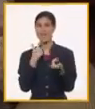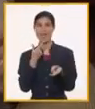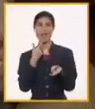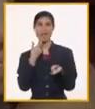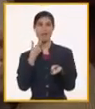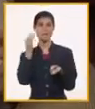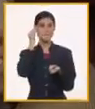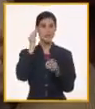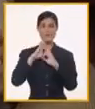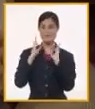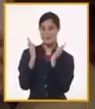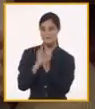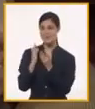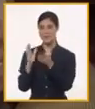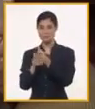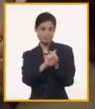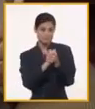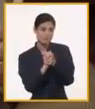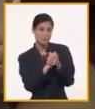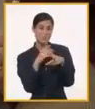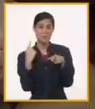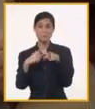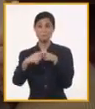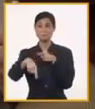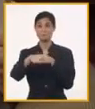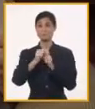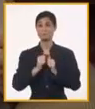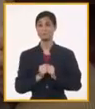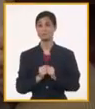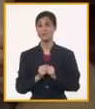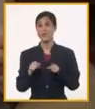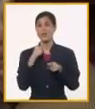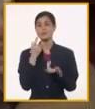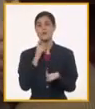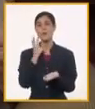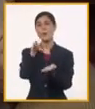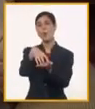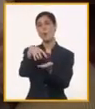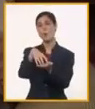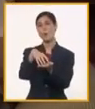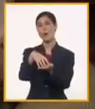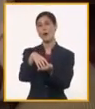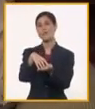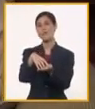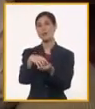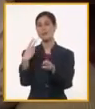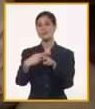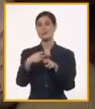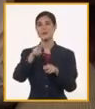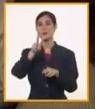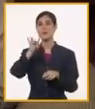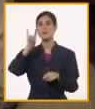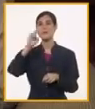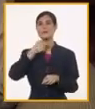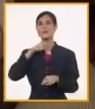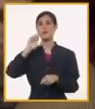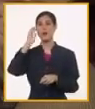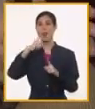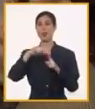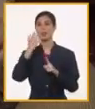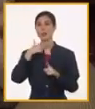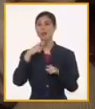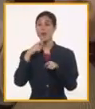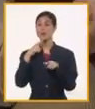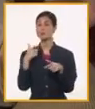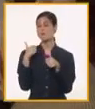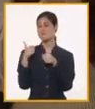de la familia. Realmente es un pueblo que hay mucha armonía, realmente, así lo ha tenido.